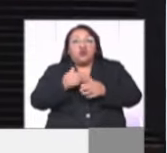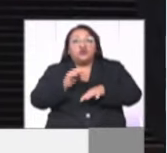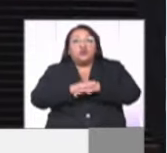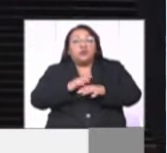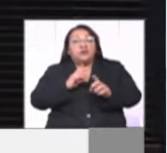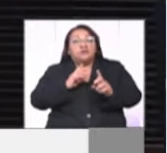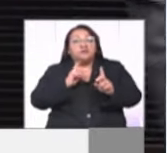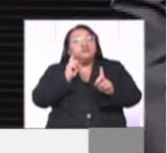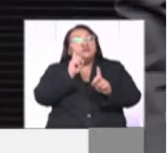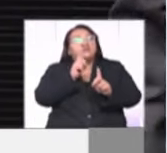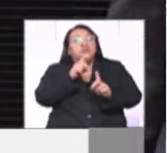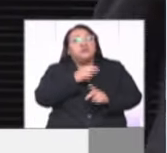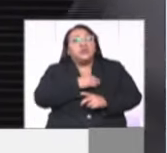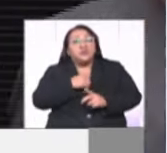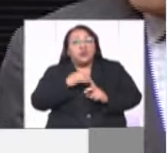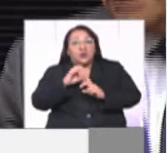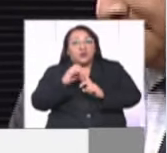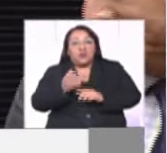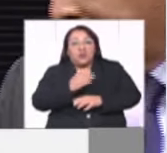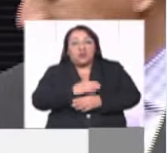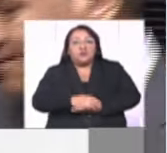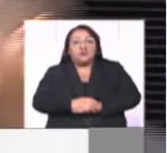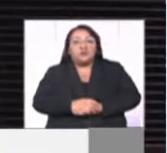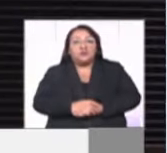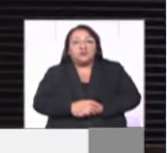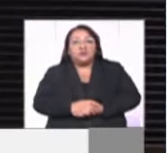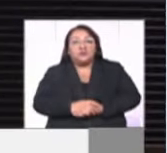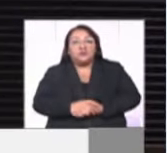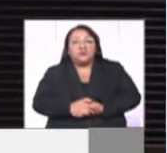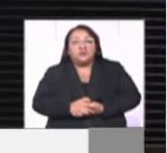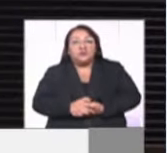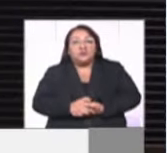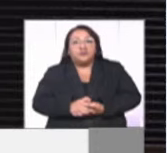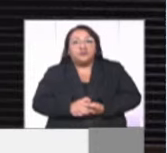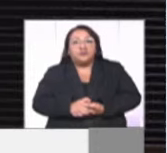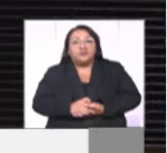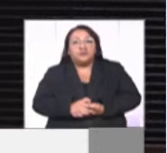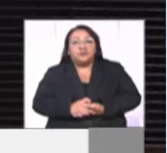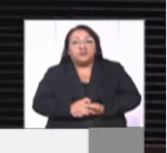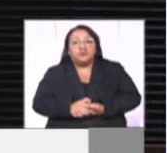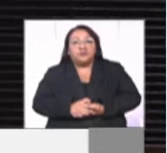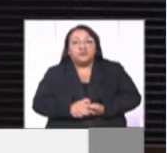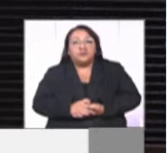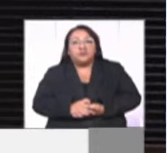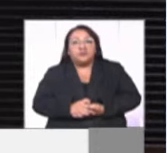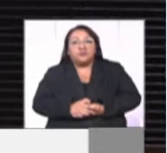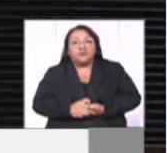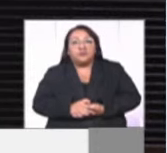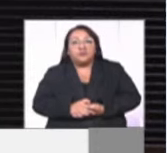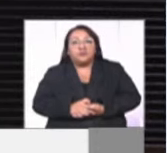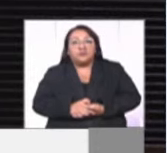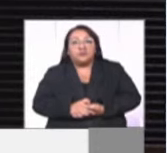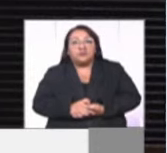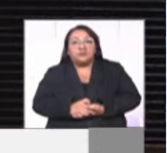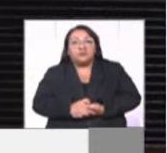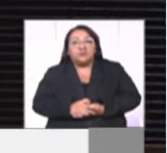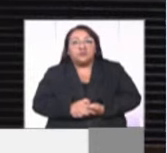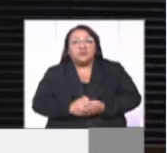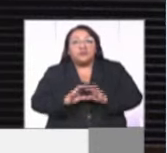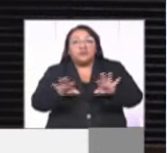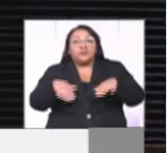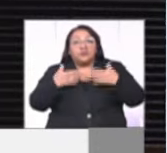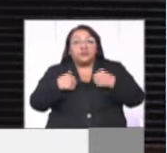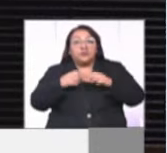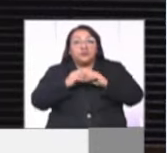interpelación a la señora ministra de Cultura, quien lejos de poder